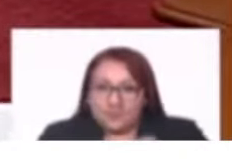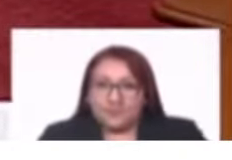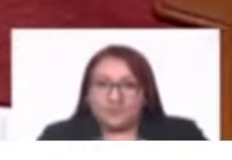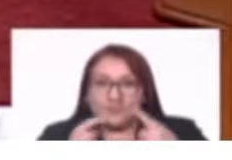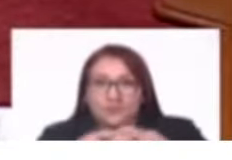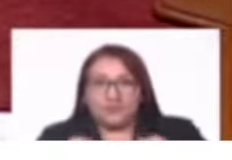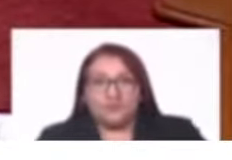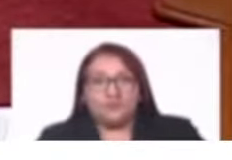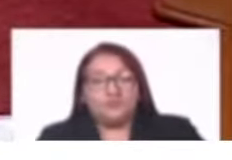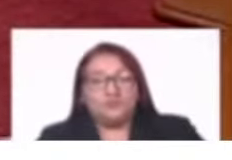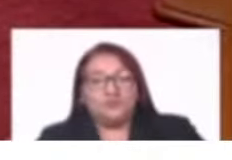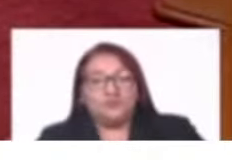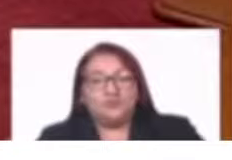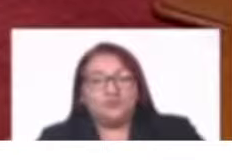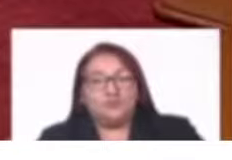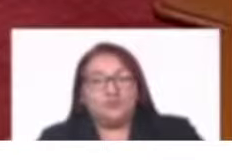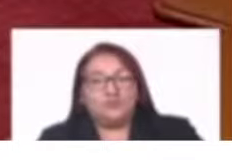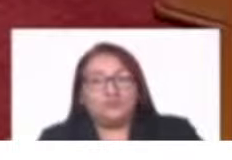públicas.